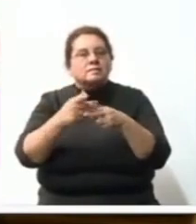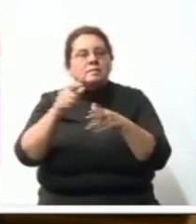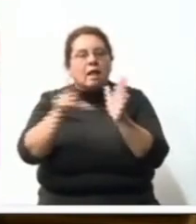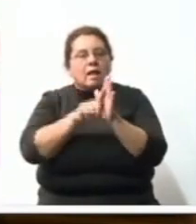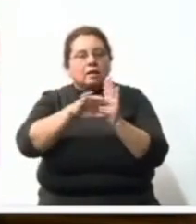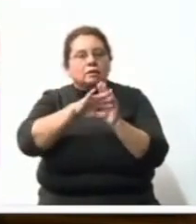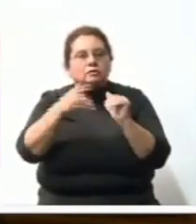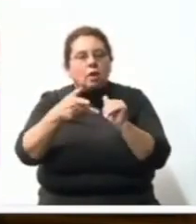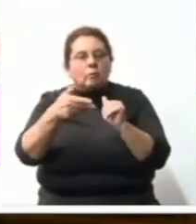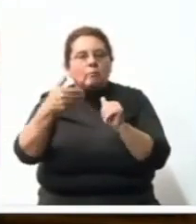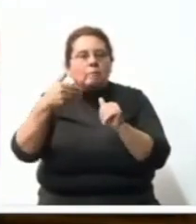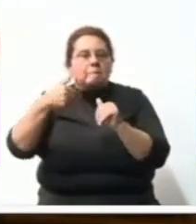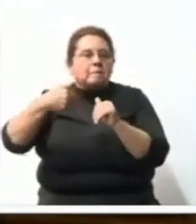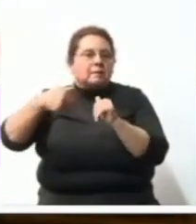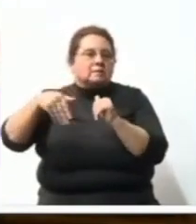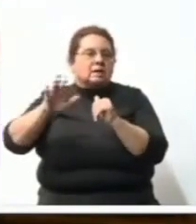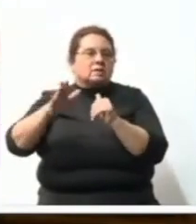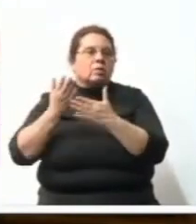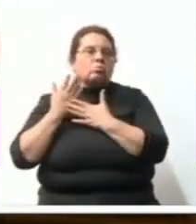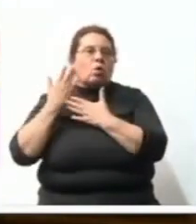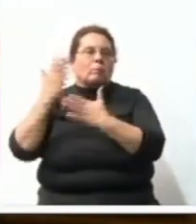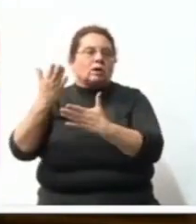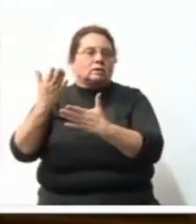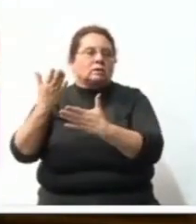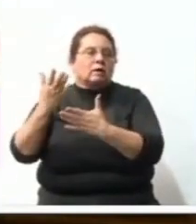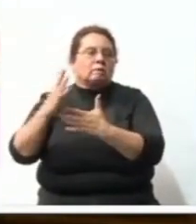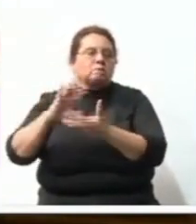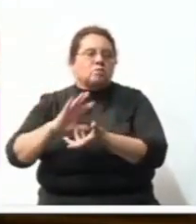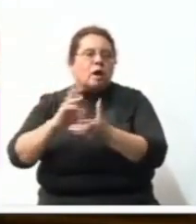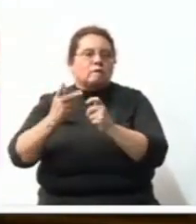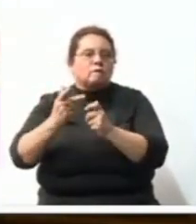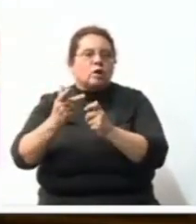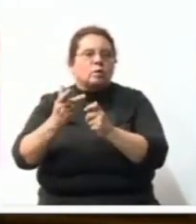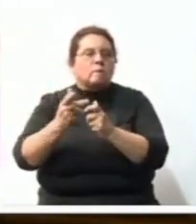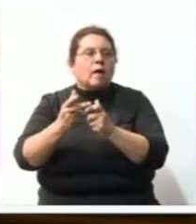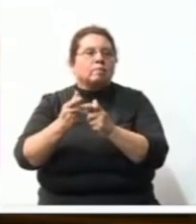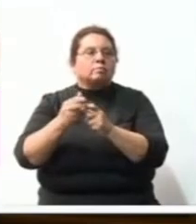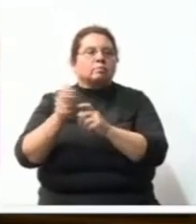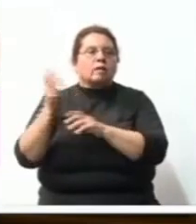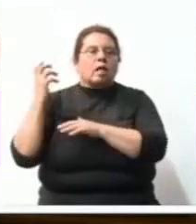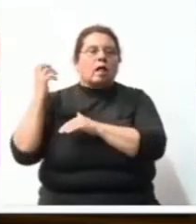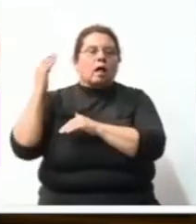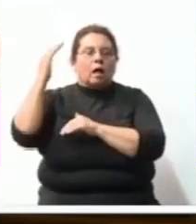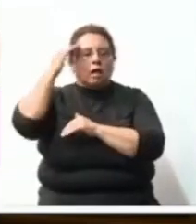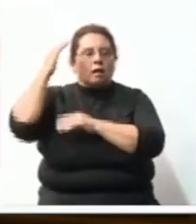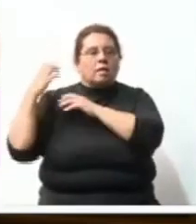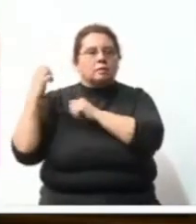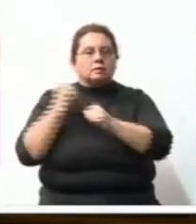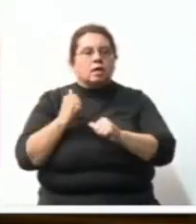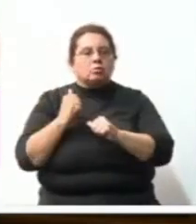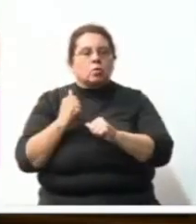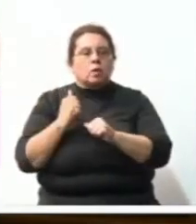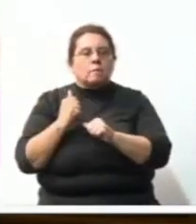de ser cualquier homenaje fue una reivindicación de la dictadura militar genocida